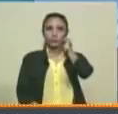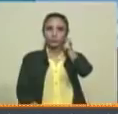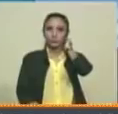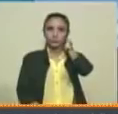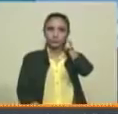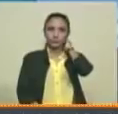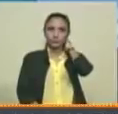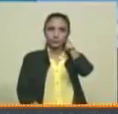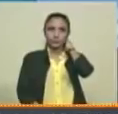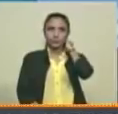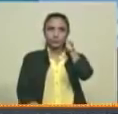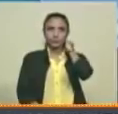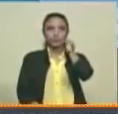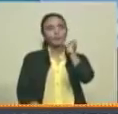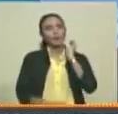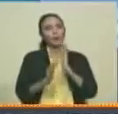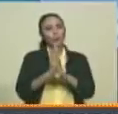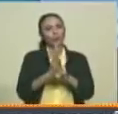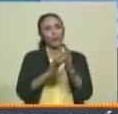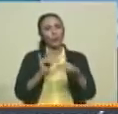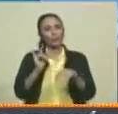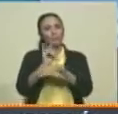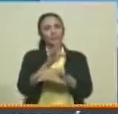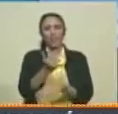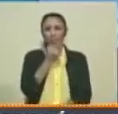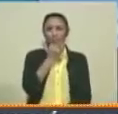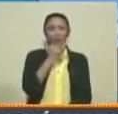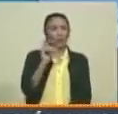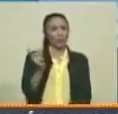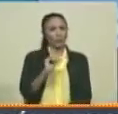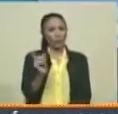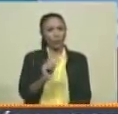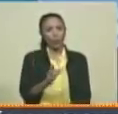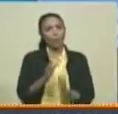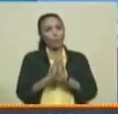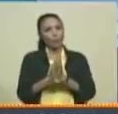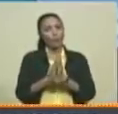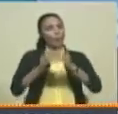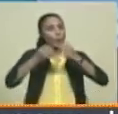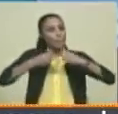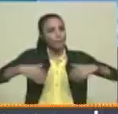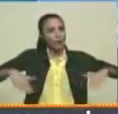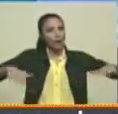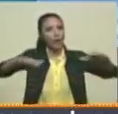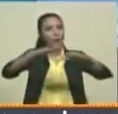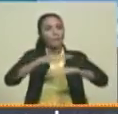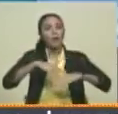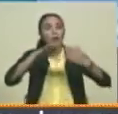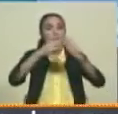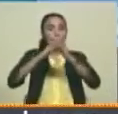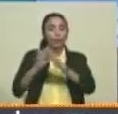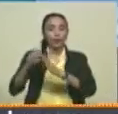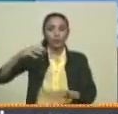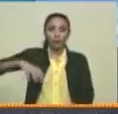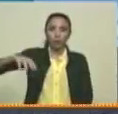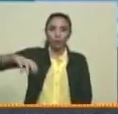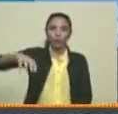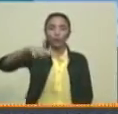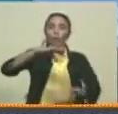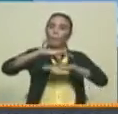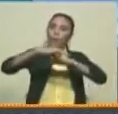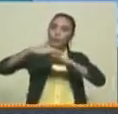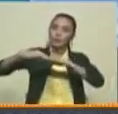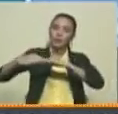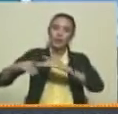Por favor, camarada, no fallemos. Vamos a expandir las comunas en todos los estados, todos los municipios,